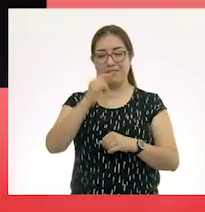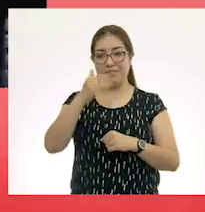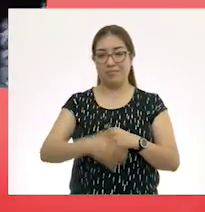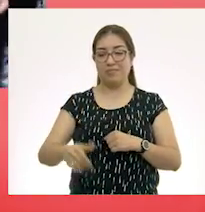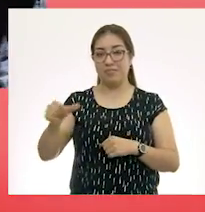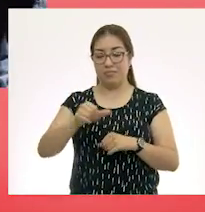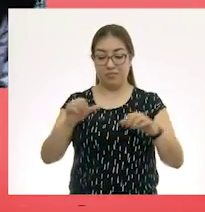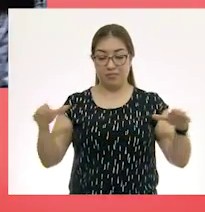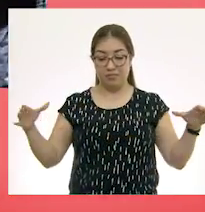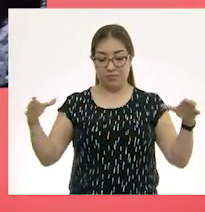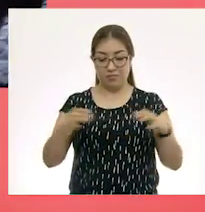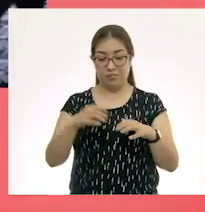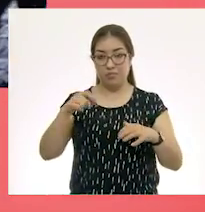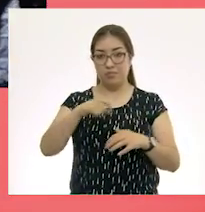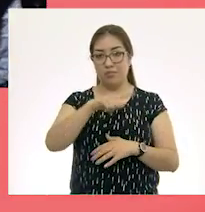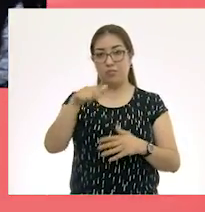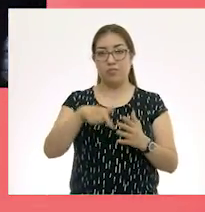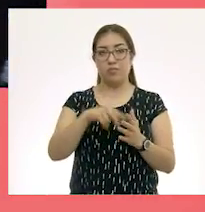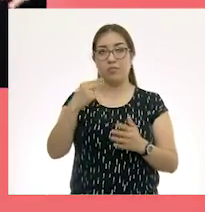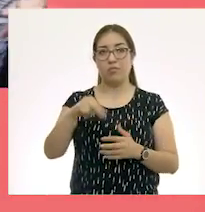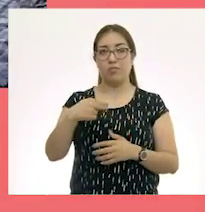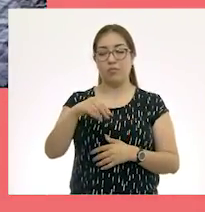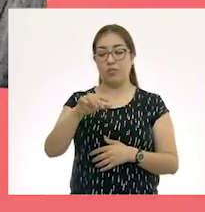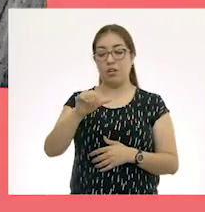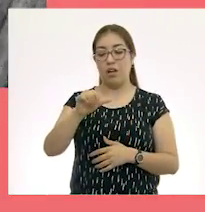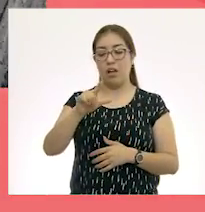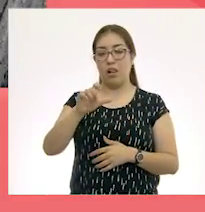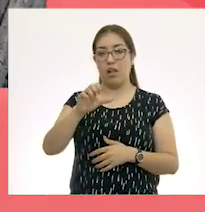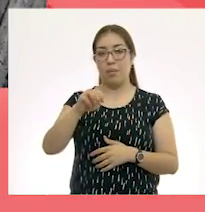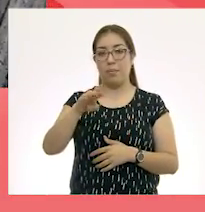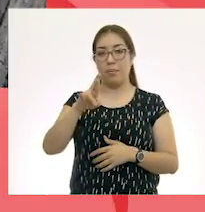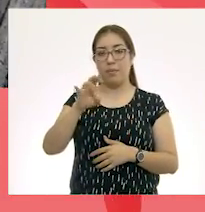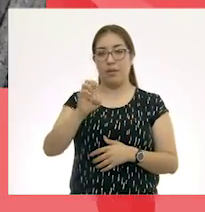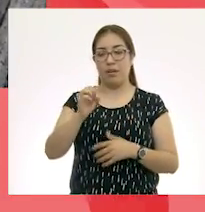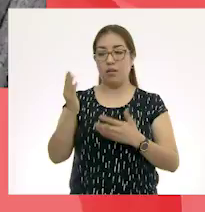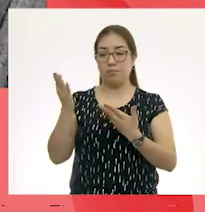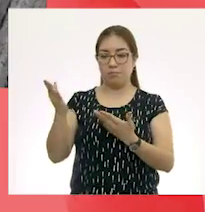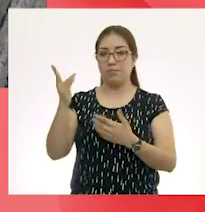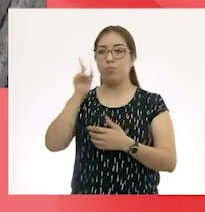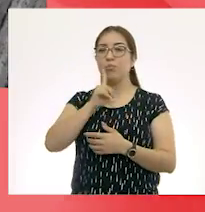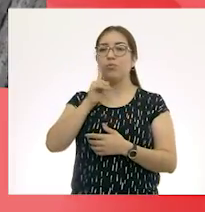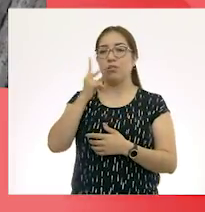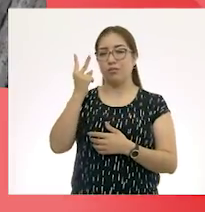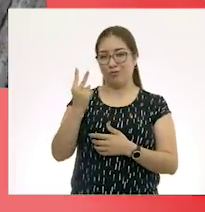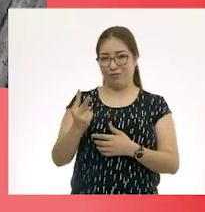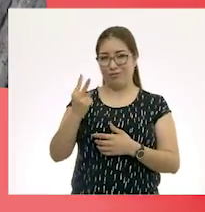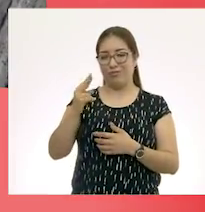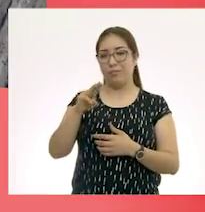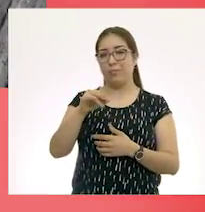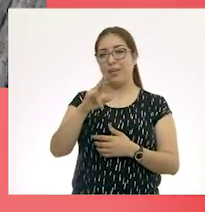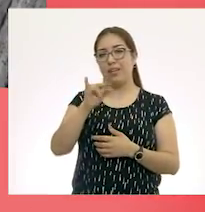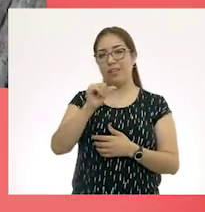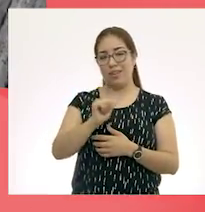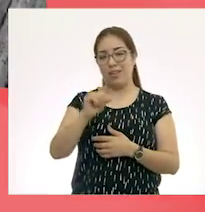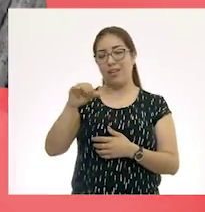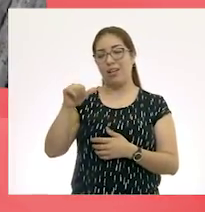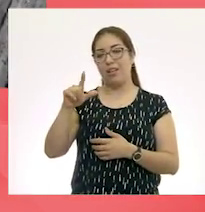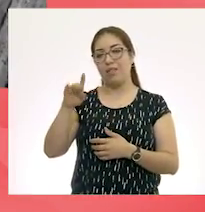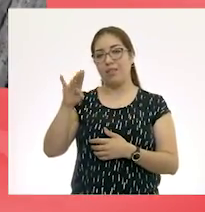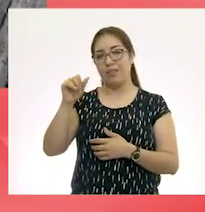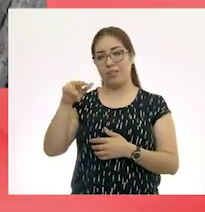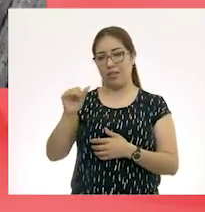comunidad del Alambre. Hoy con la oportunidad de tener a doña Albina Olvera y a su hija María compartiendo con